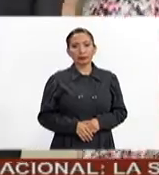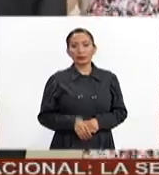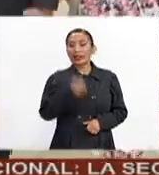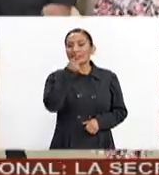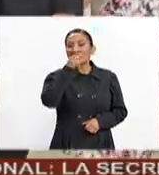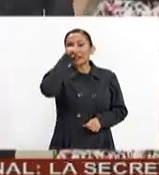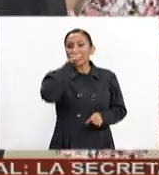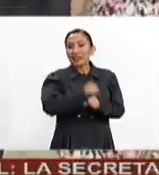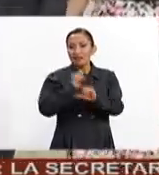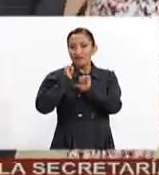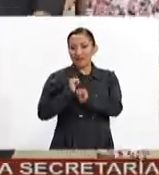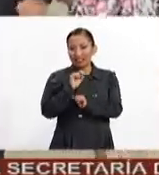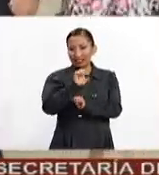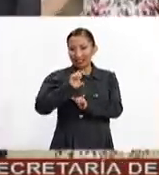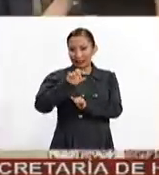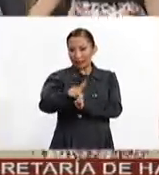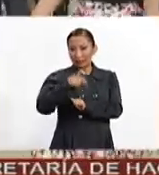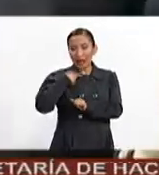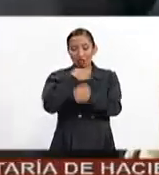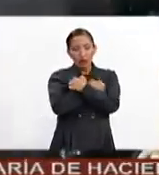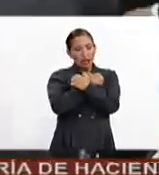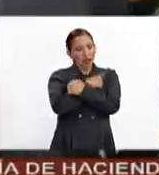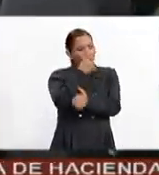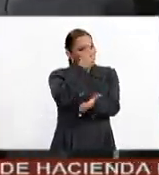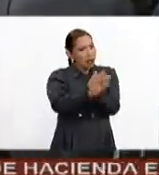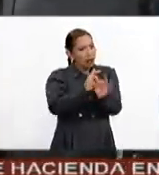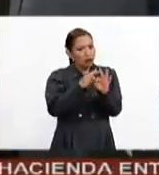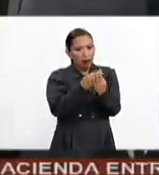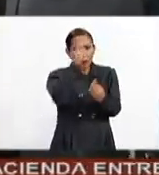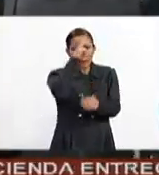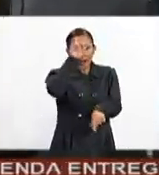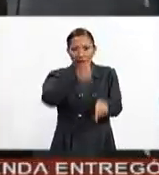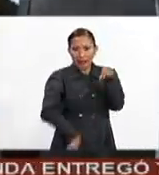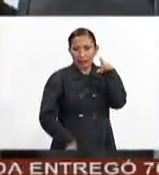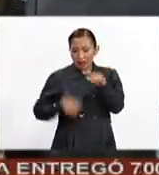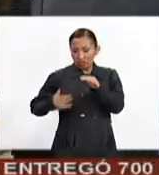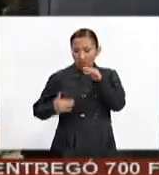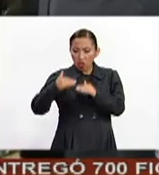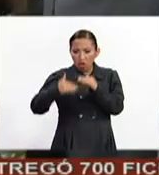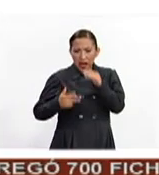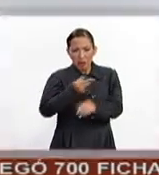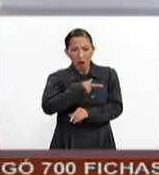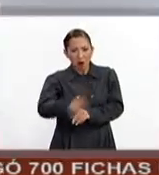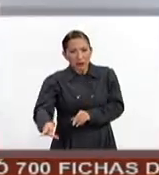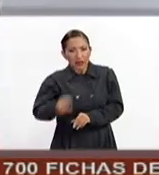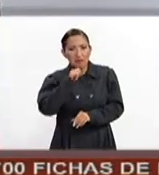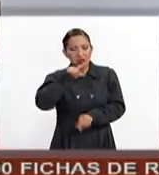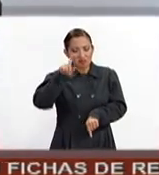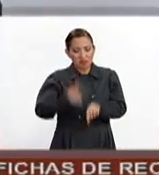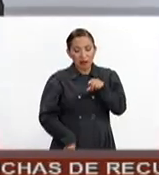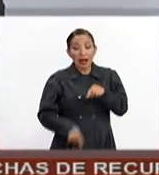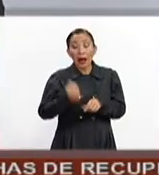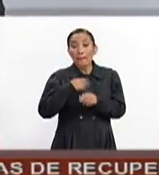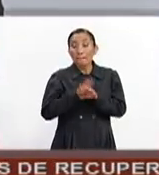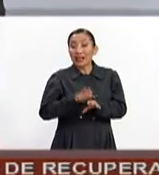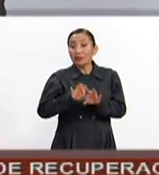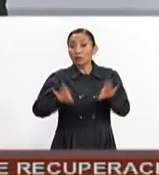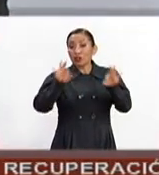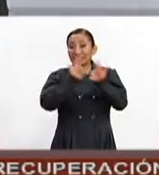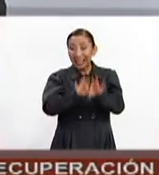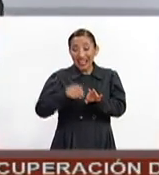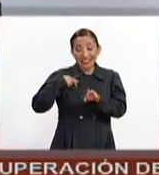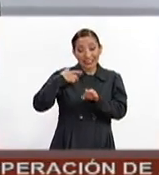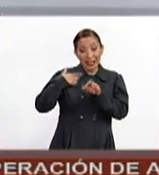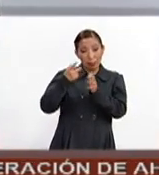Afirma el secretario Aurelio Nuño que la educación es el único camino para romper con la desigualdad y la pobreza. Que la principal política social y